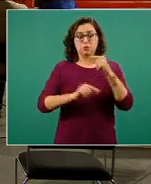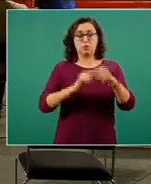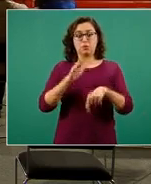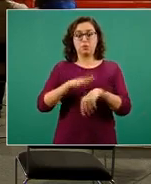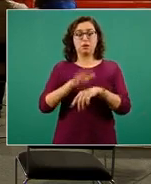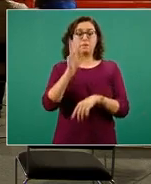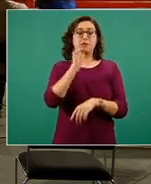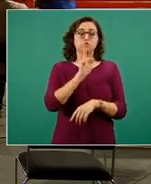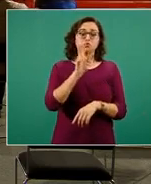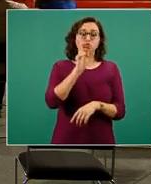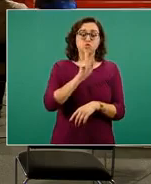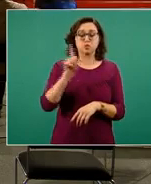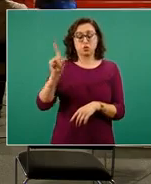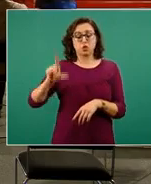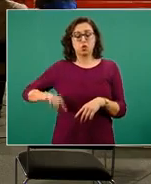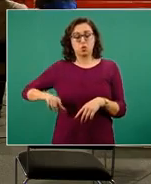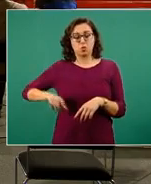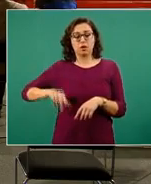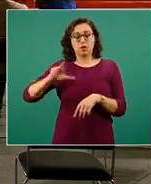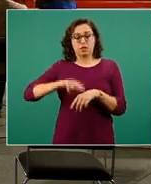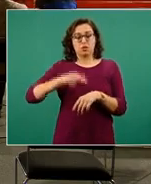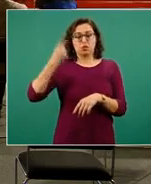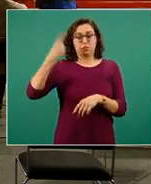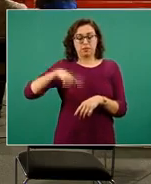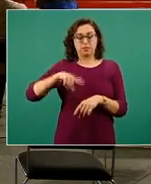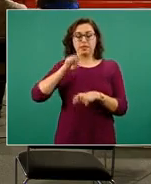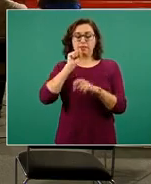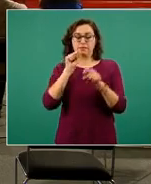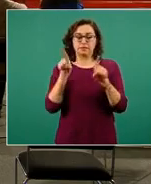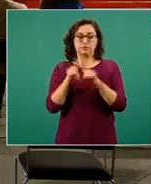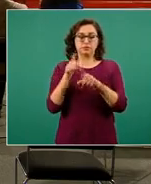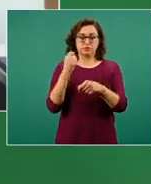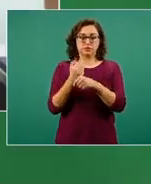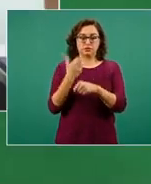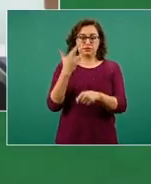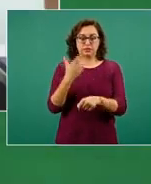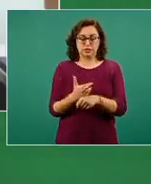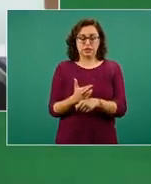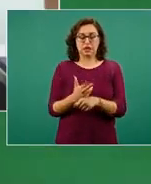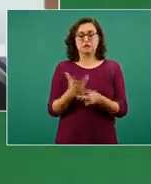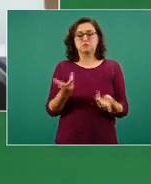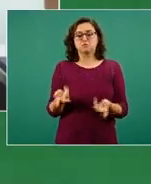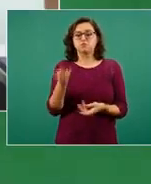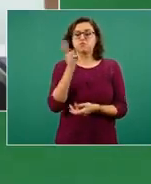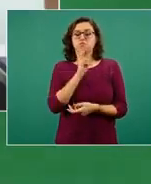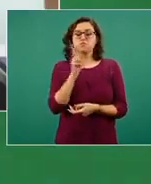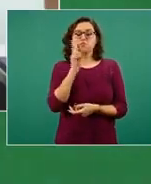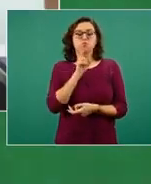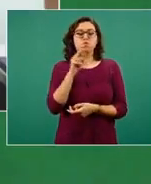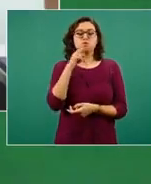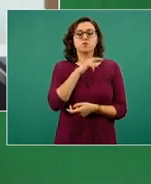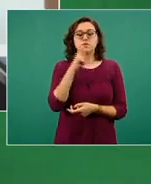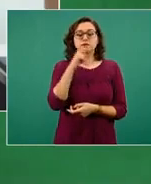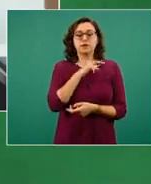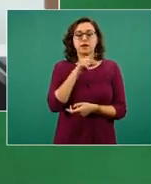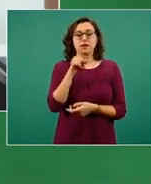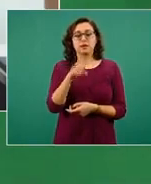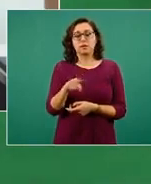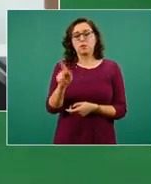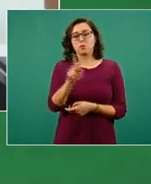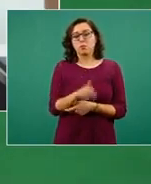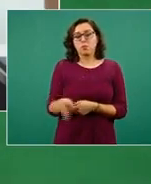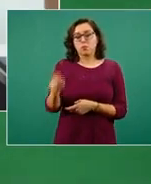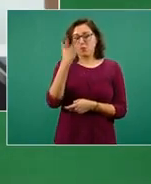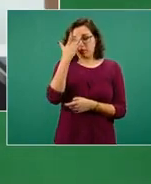del señor gobernador y del secretario, es el hecho de hacer pruebas rápidas, tanto en los pueblos mágicos, porque